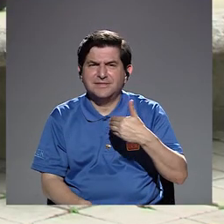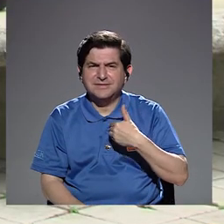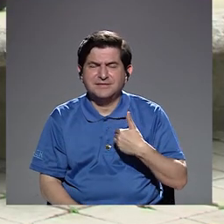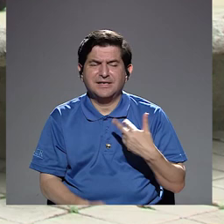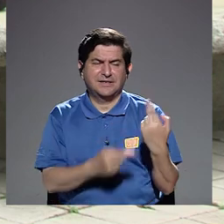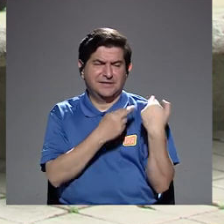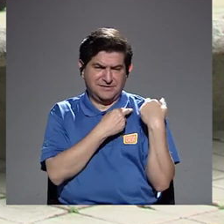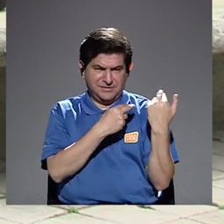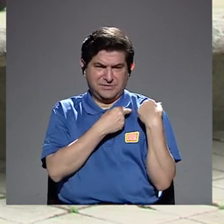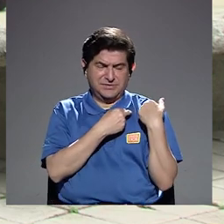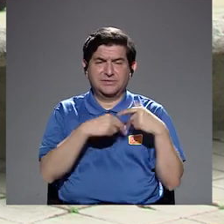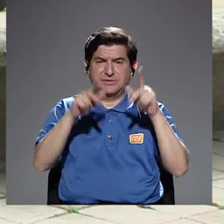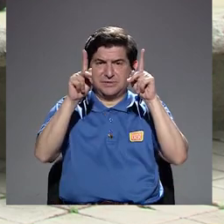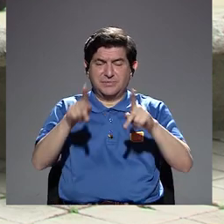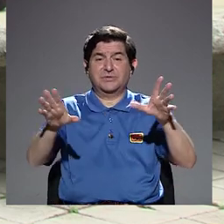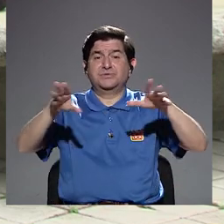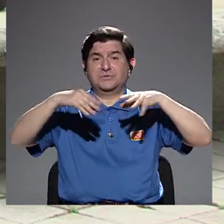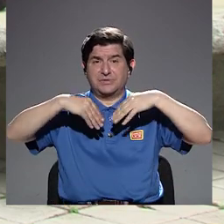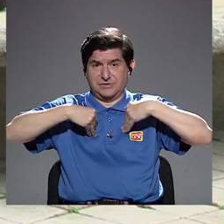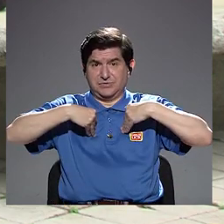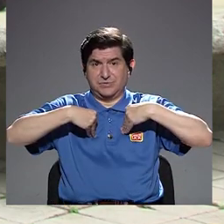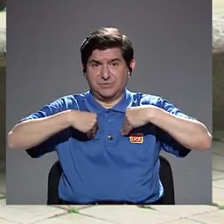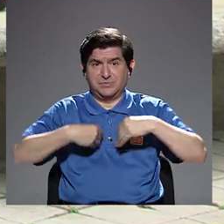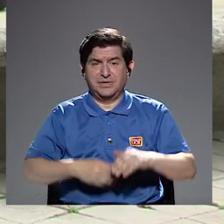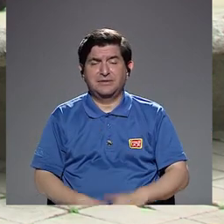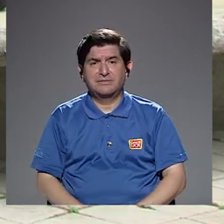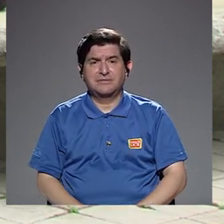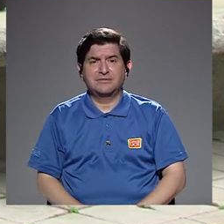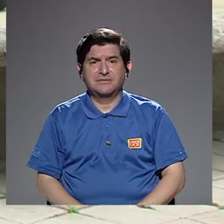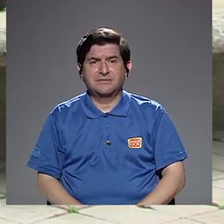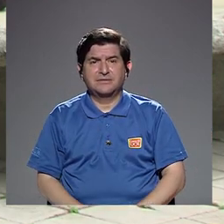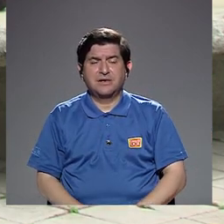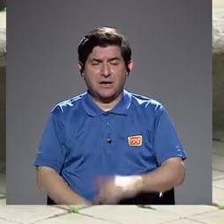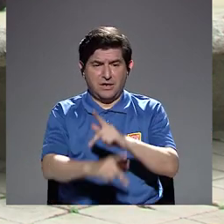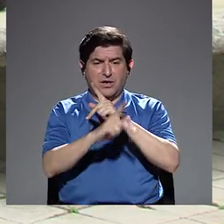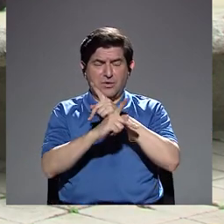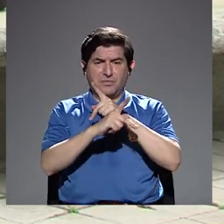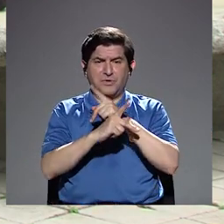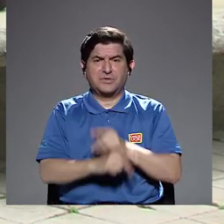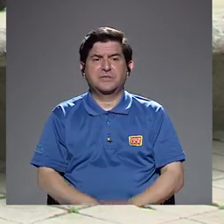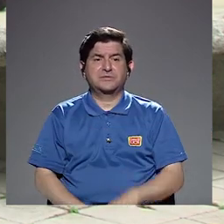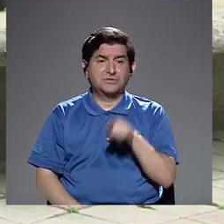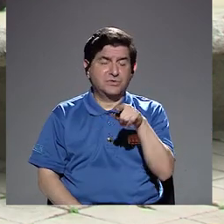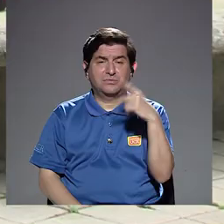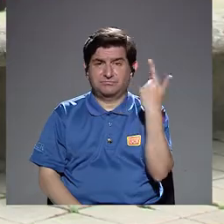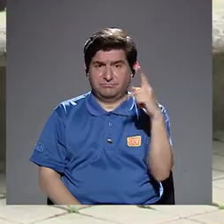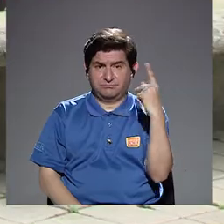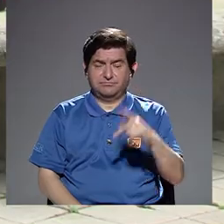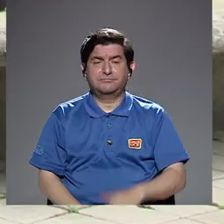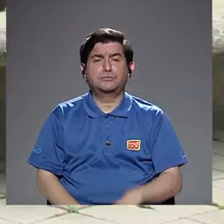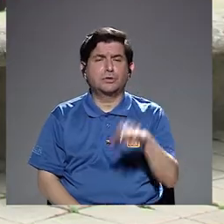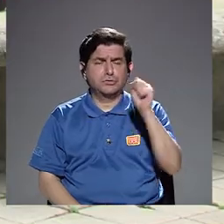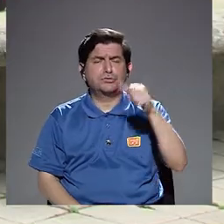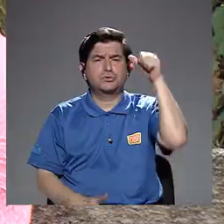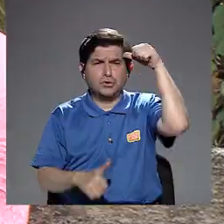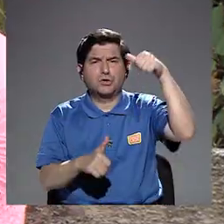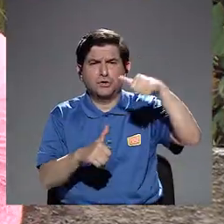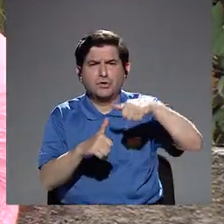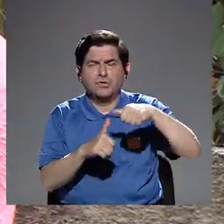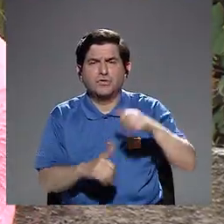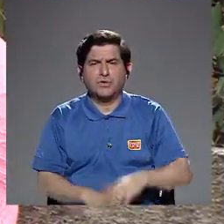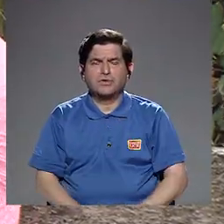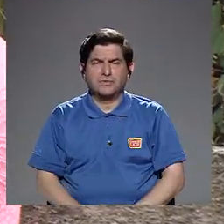una responsabilidad, o sea, que la persona asuma, digamos, también como, ¿verdad?, protegerse ante ese riesgo. Recordemos